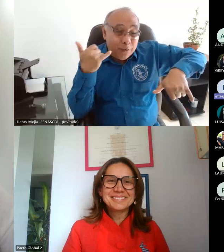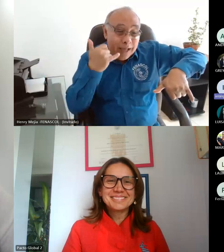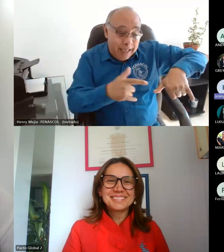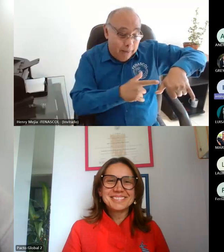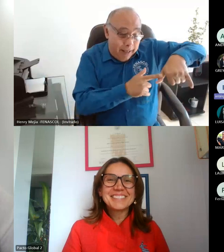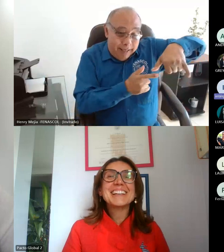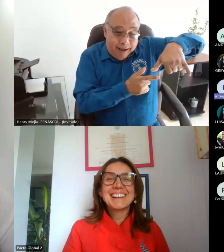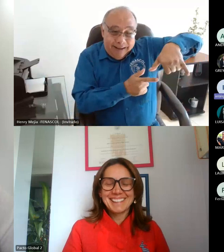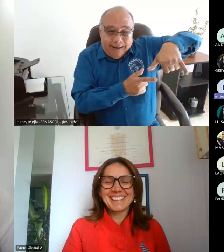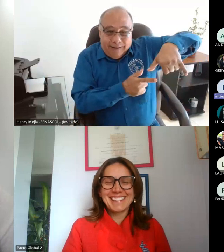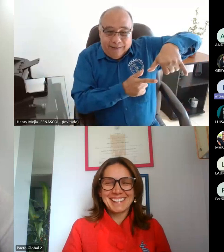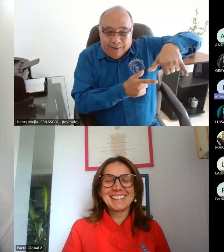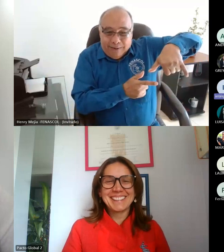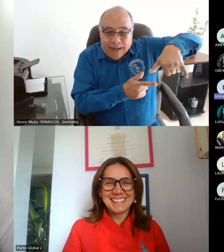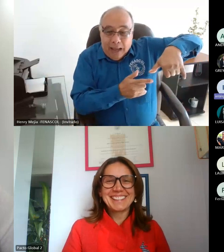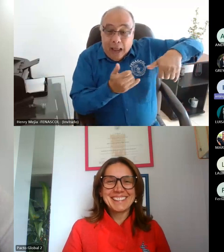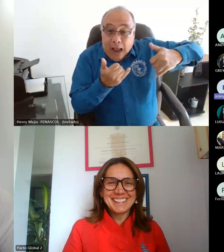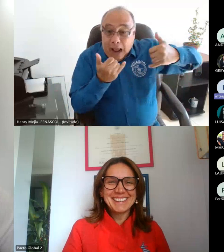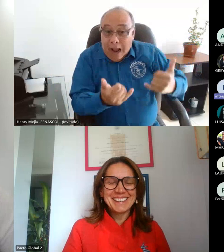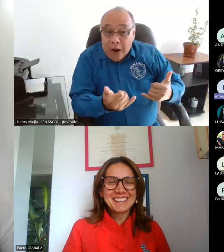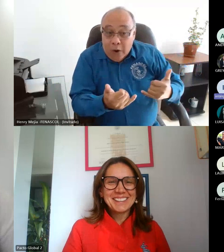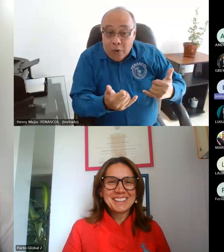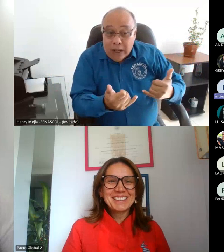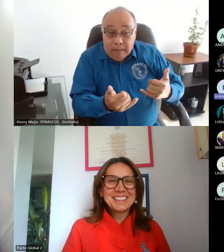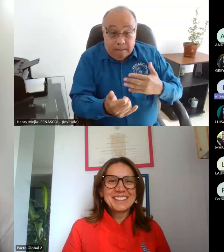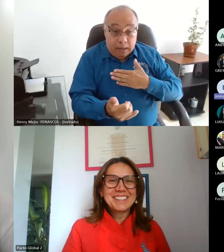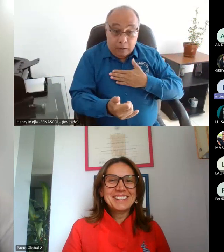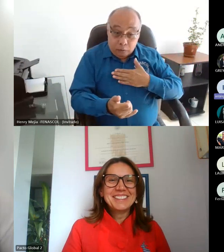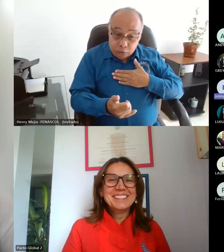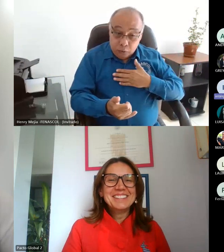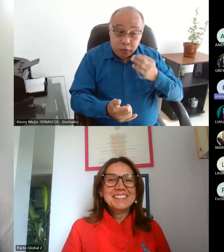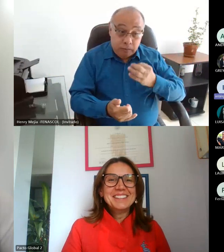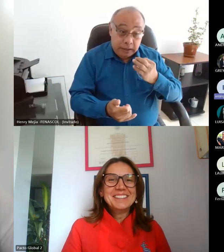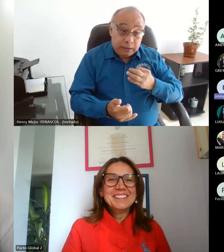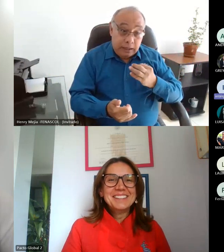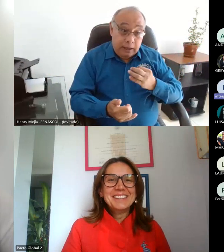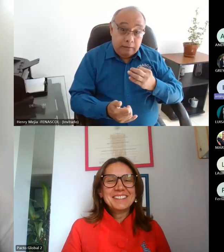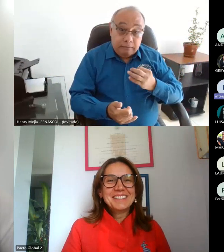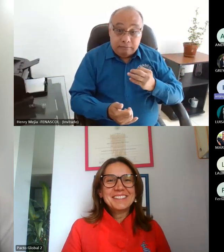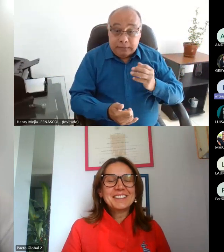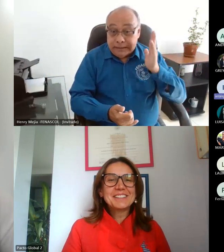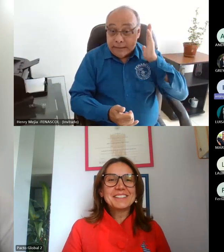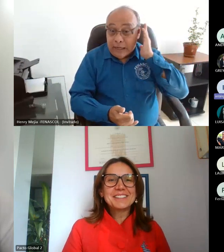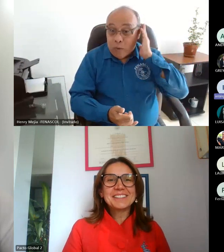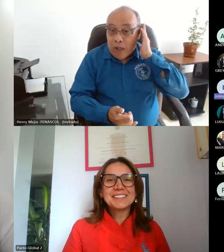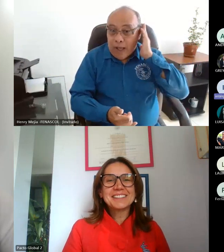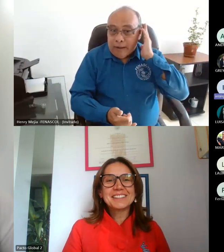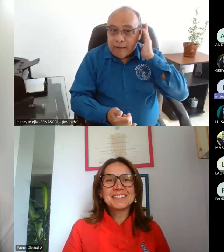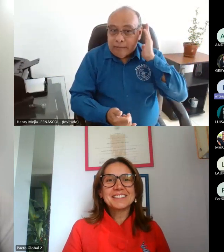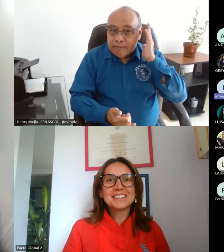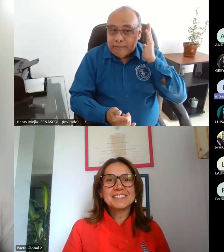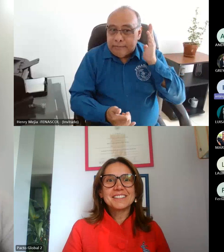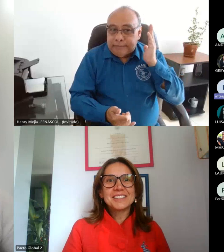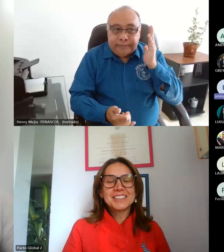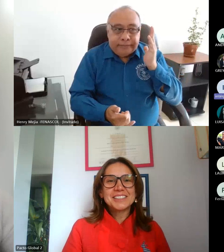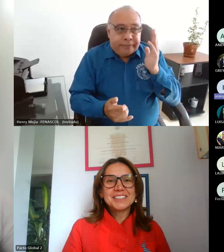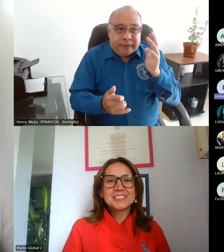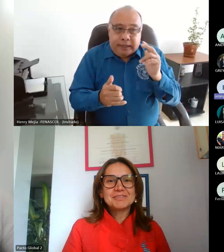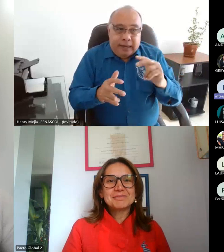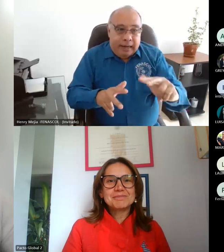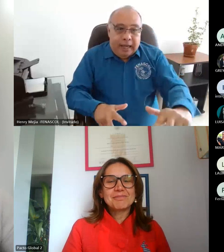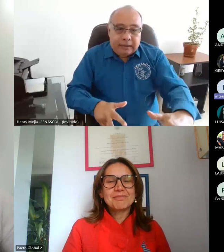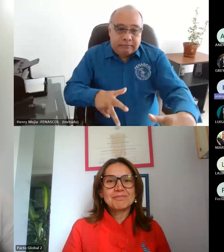ella esperaba la llamada de su novio Eh con el teléfono al lado Sí ahora para nosotros en verdad el